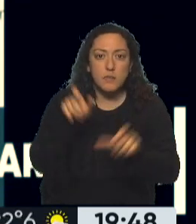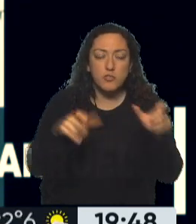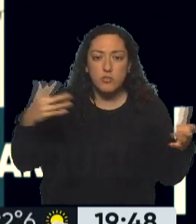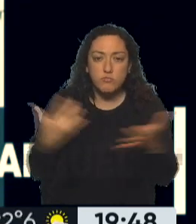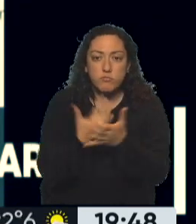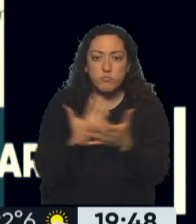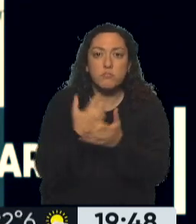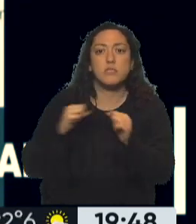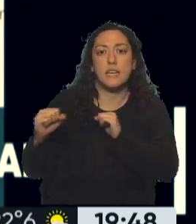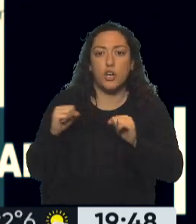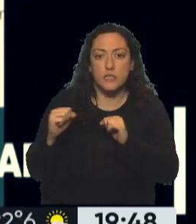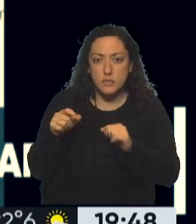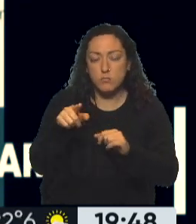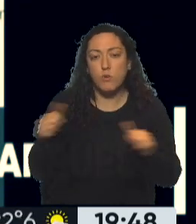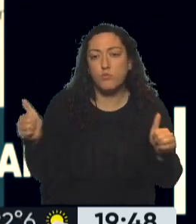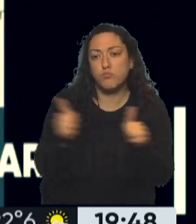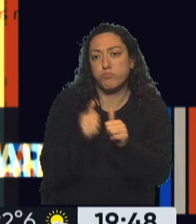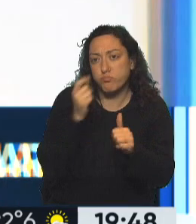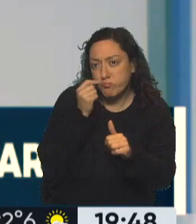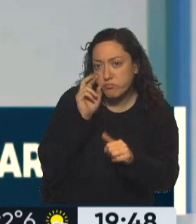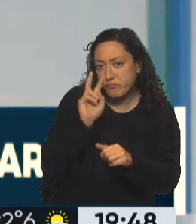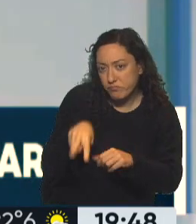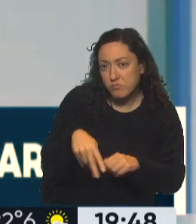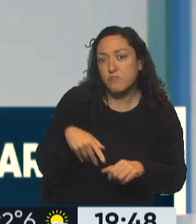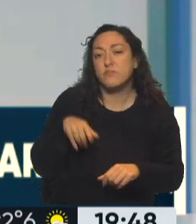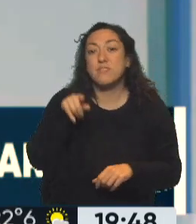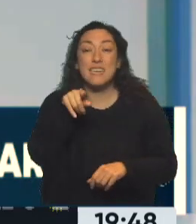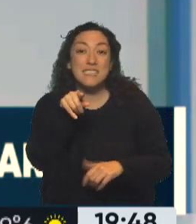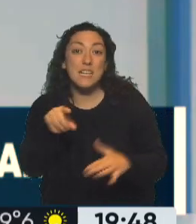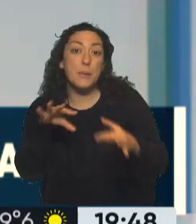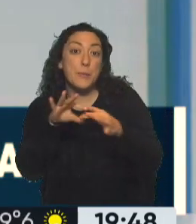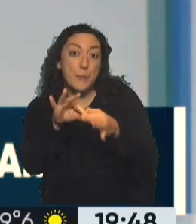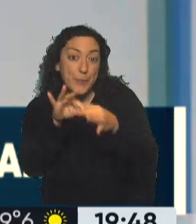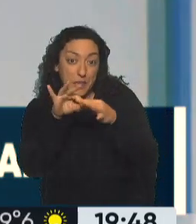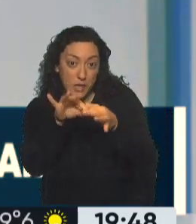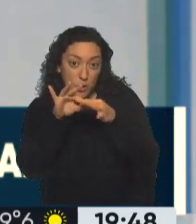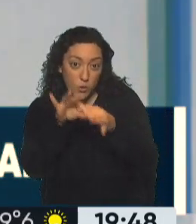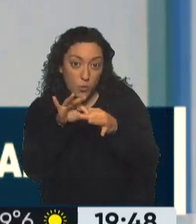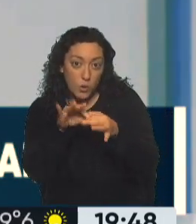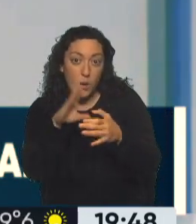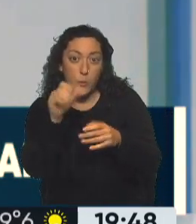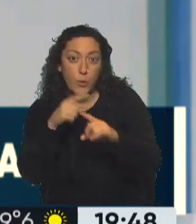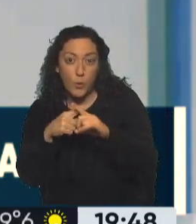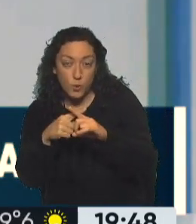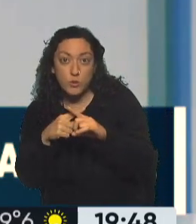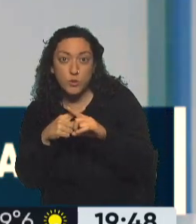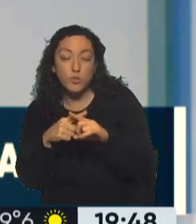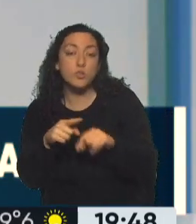del Terrorismo. Ahí la vemos con Abascal. El líder de Vox. Ella tiene un vínculo muy estrecho con Vox